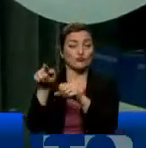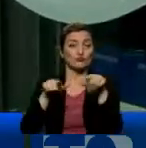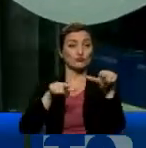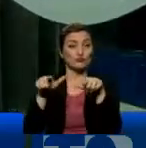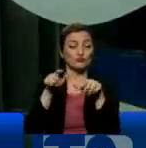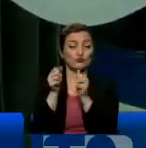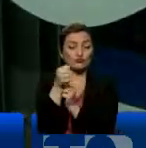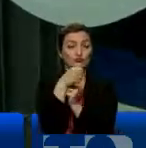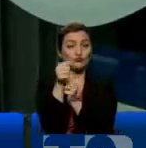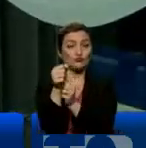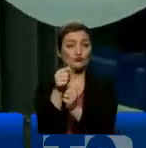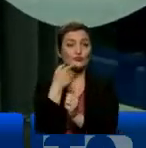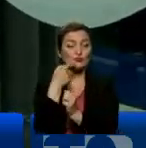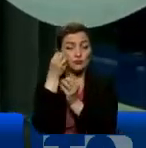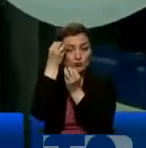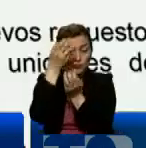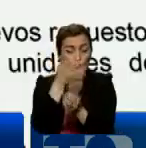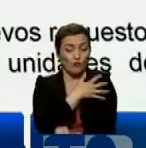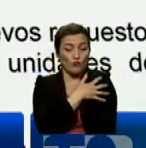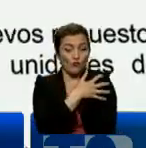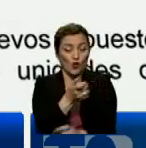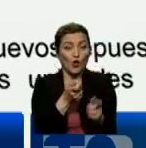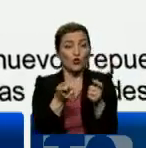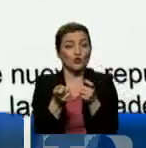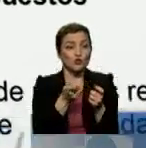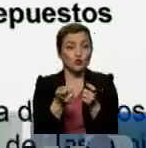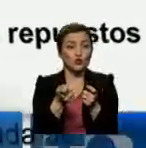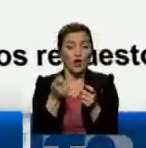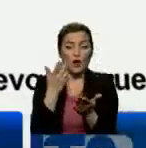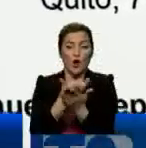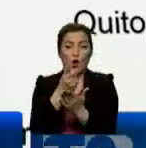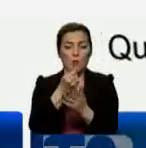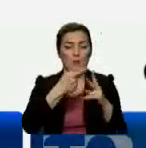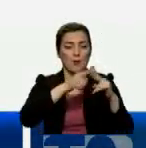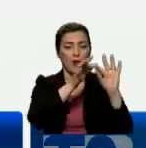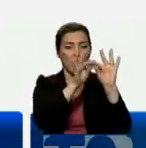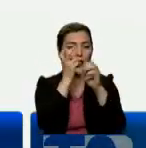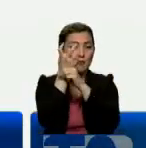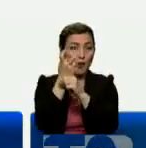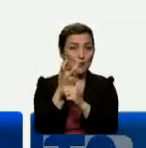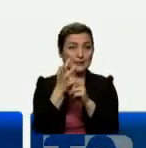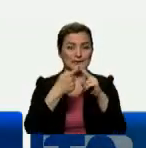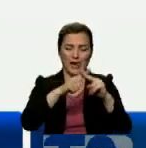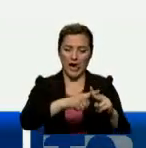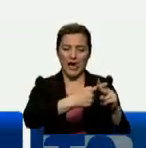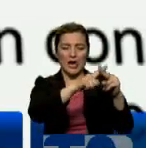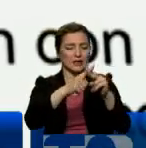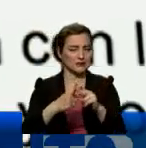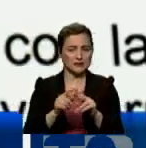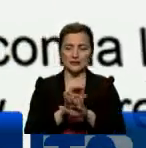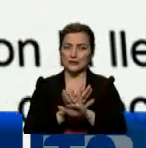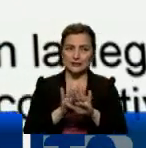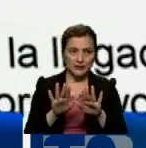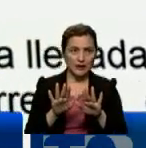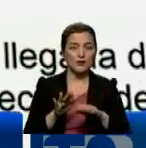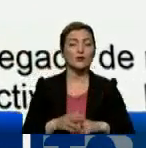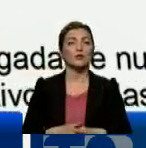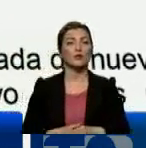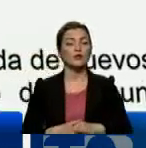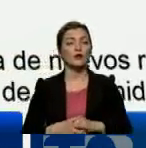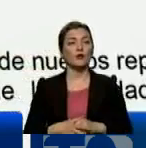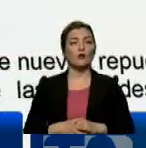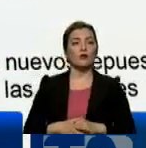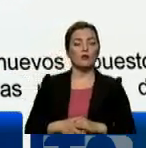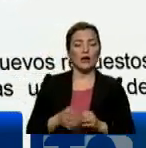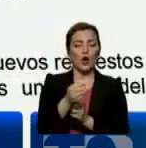municipal informó que para fortalecer sus operaciones ha adquirido ya repuestos para el mantenimiento preventivo y correctivo de las unidades del